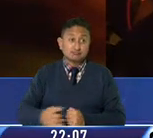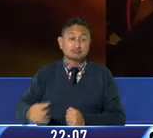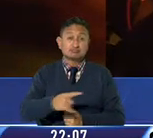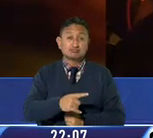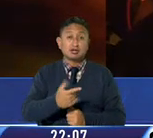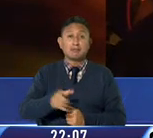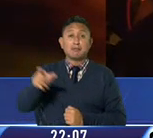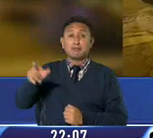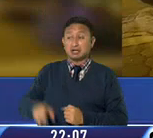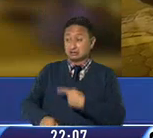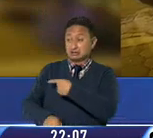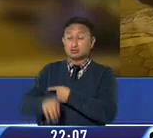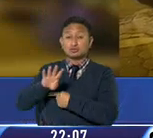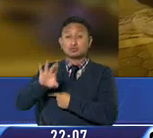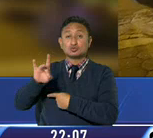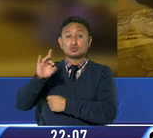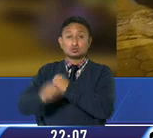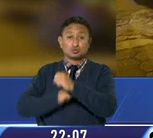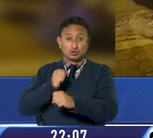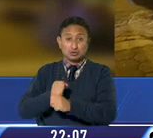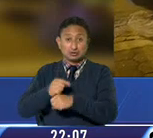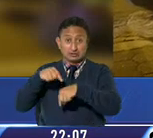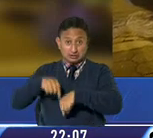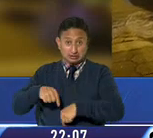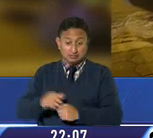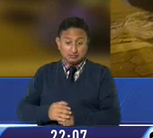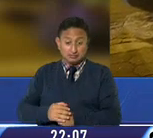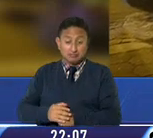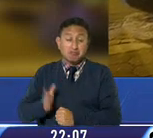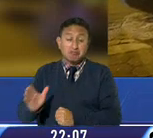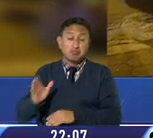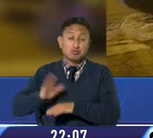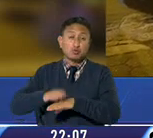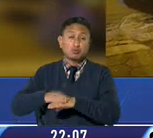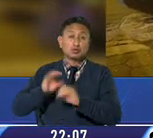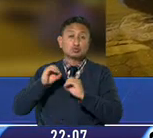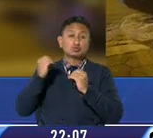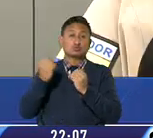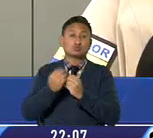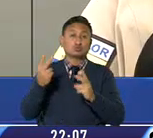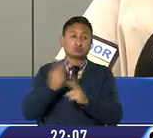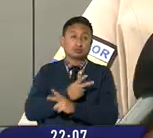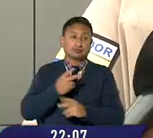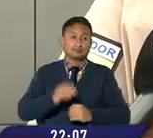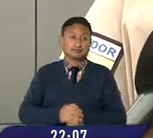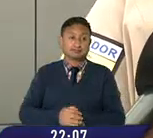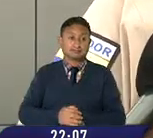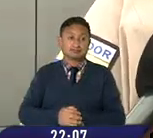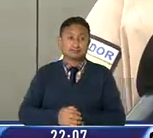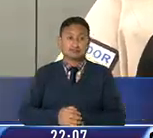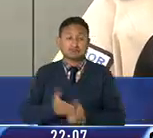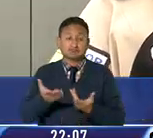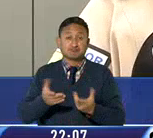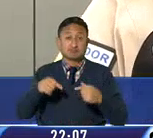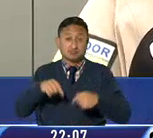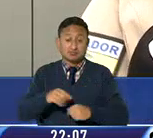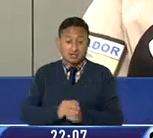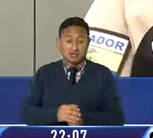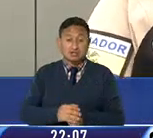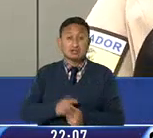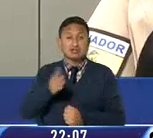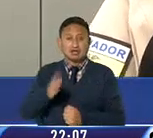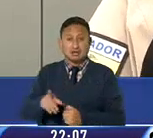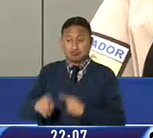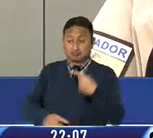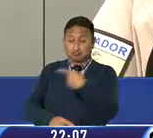difunto de 48 años de edad, estaría vinculada aparentemente a una banda delictiva. Se trata de una muerte selectiva, o sea, le estaban buscando